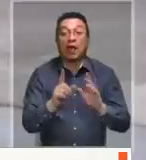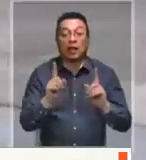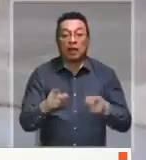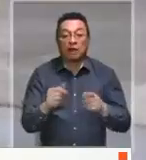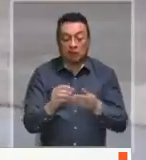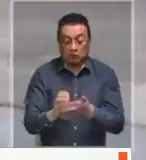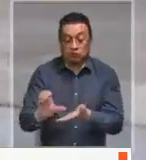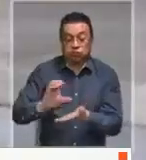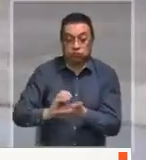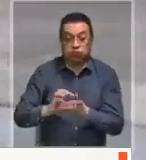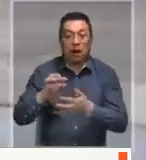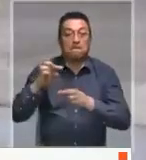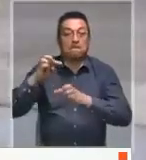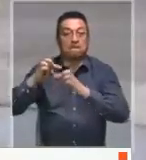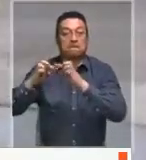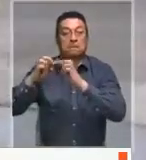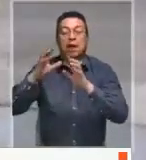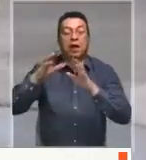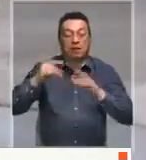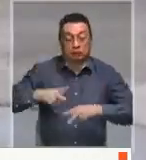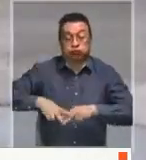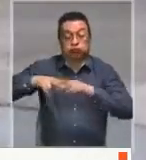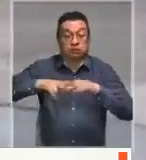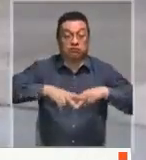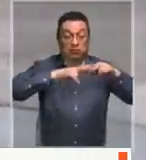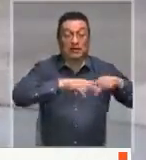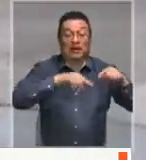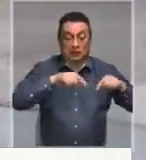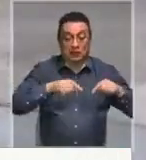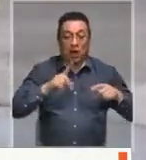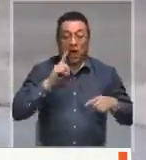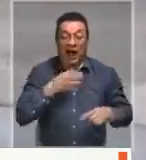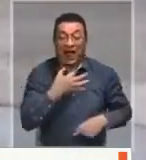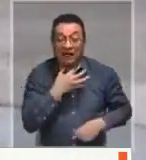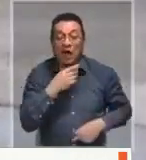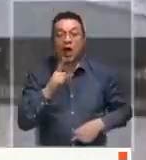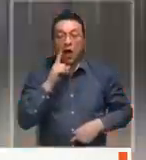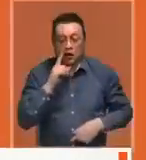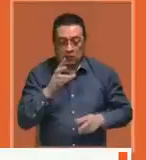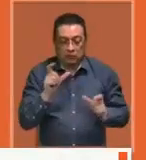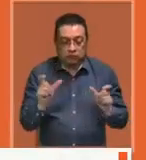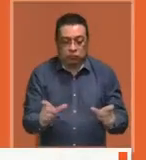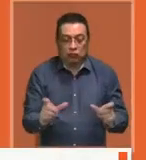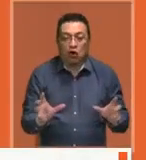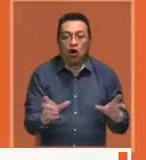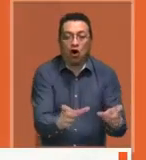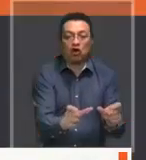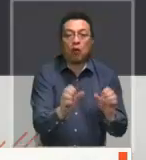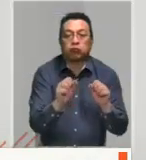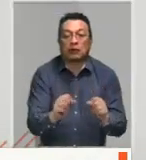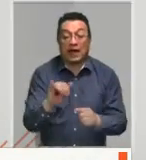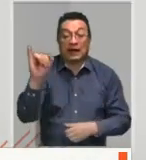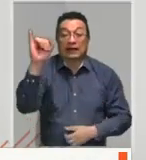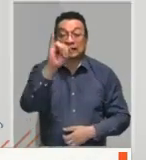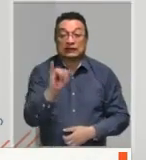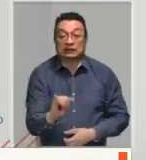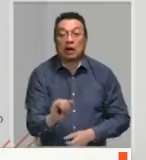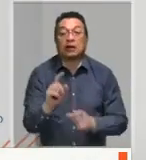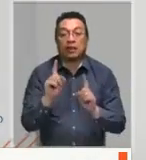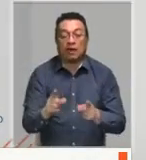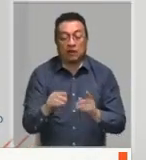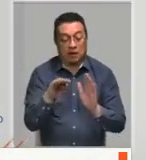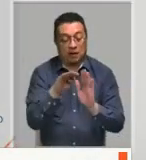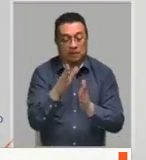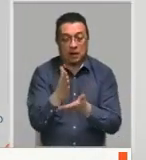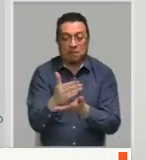liquidez, de patrimonio, garantía, en primer lugar lo que se activa es un régimen de supervigilancia y control. Ahí la ISAPRE tendría que presentar un plan con